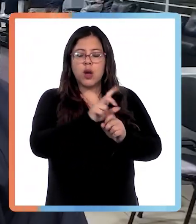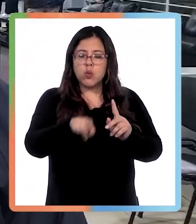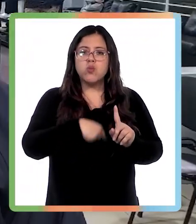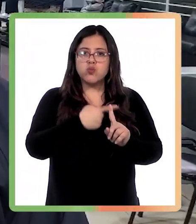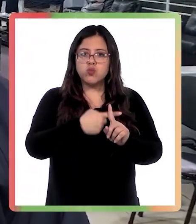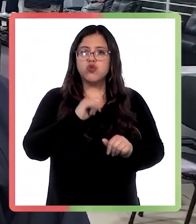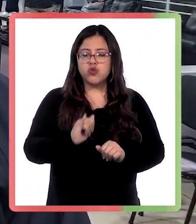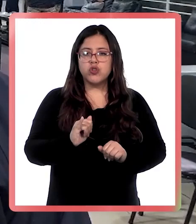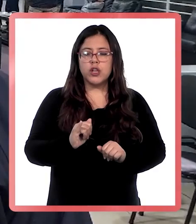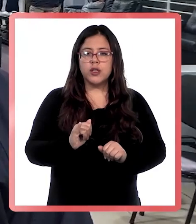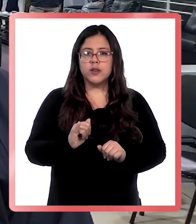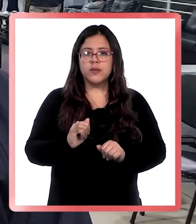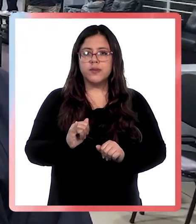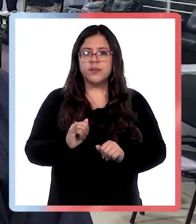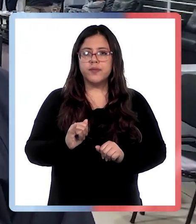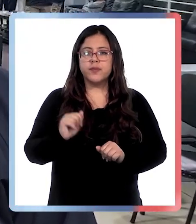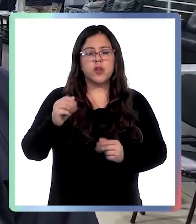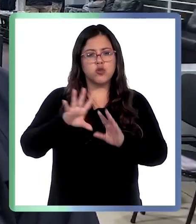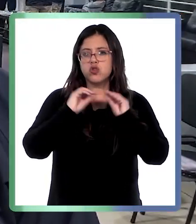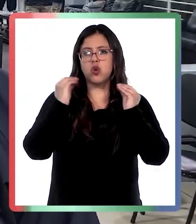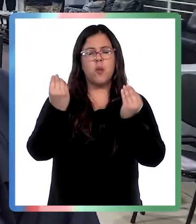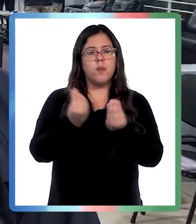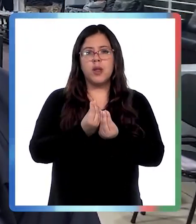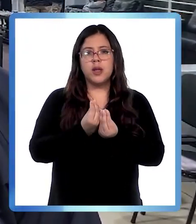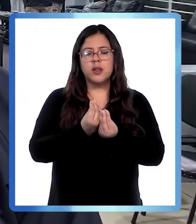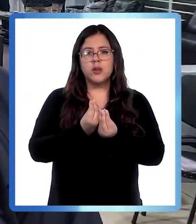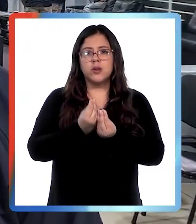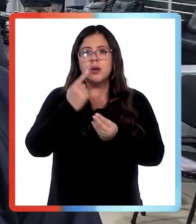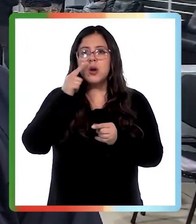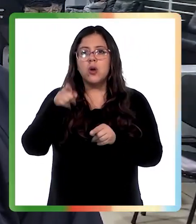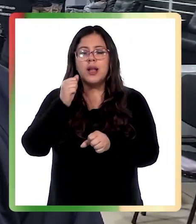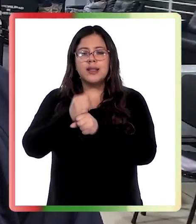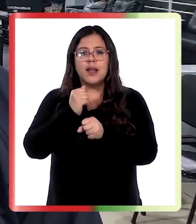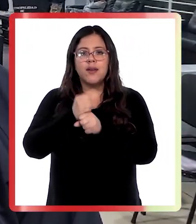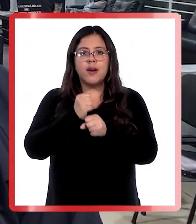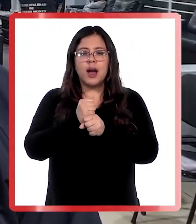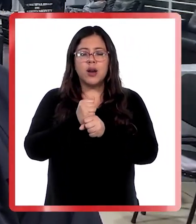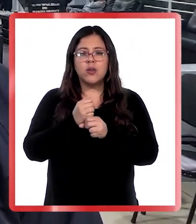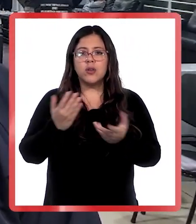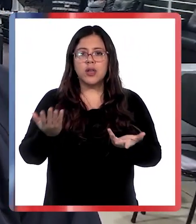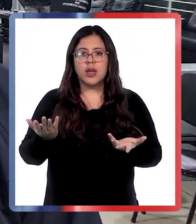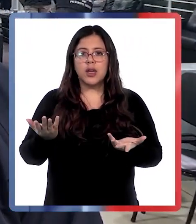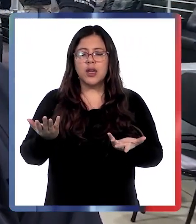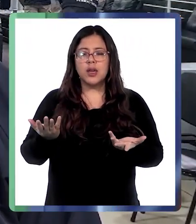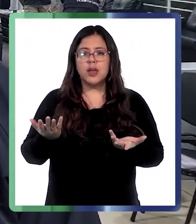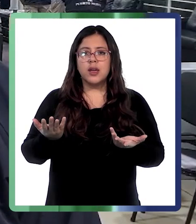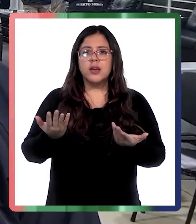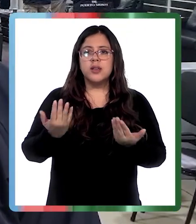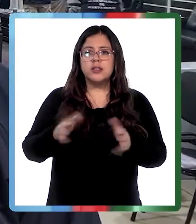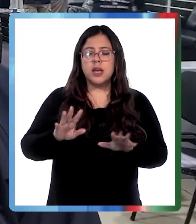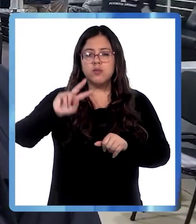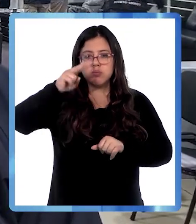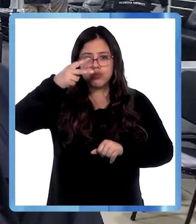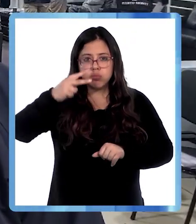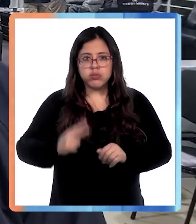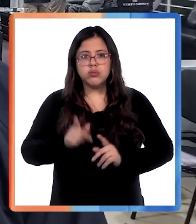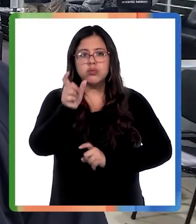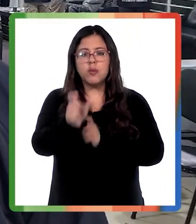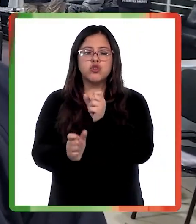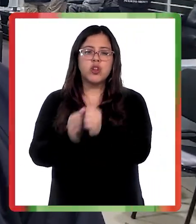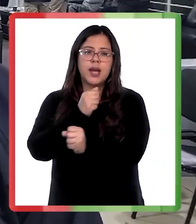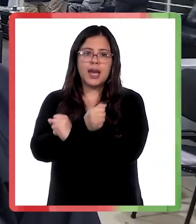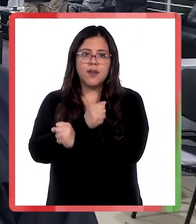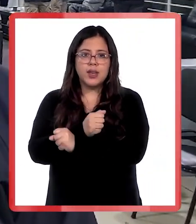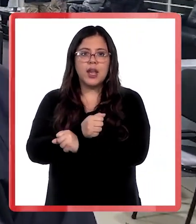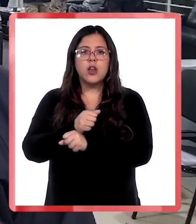totalmente positivo muy muy muy completo en el sentido de que el trabajo en conjunto el trabajo mixto con